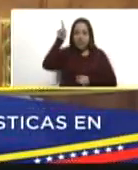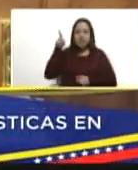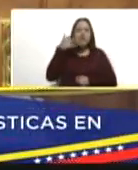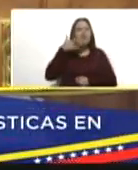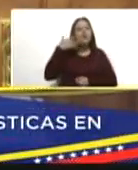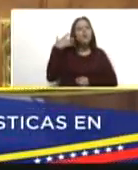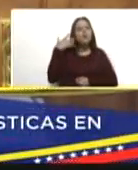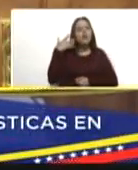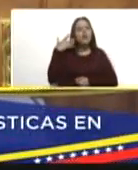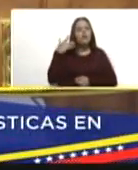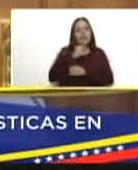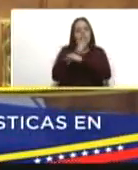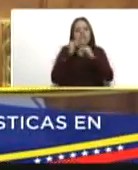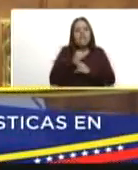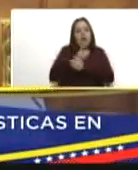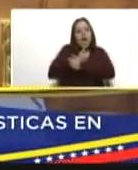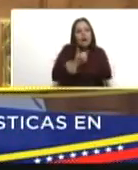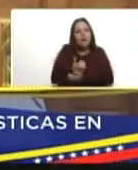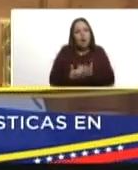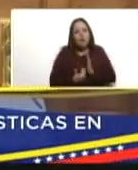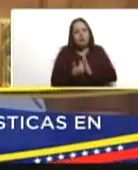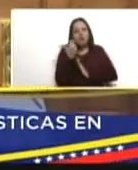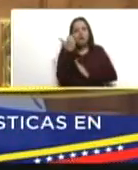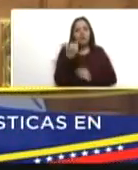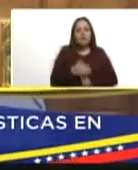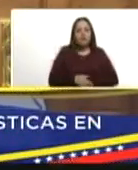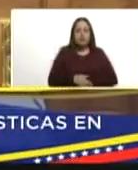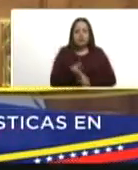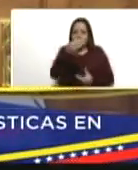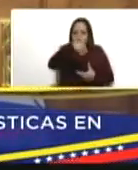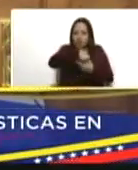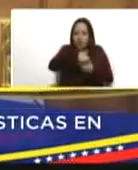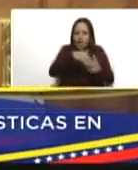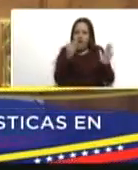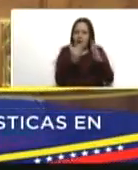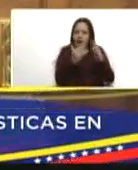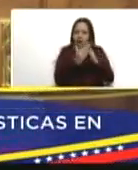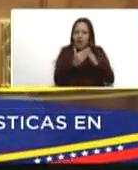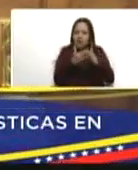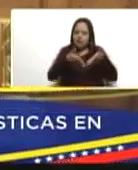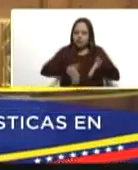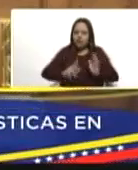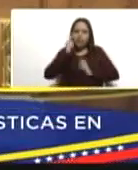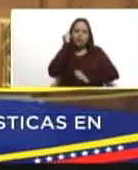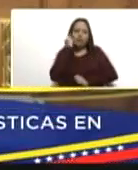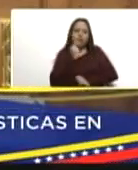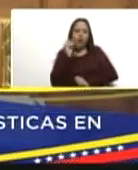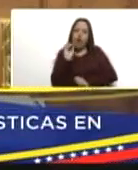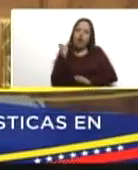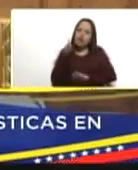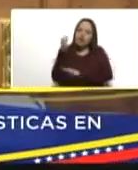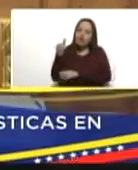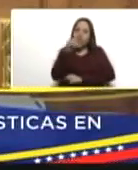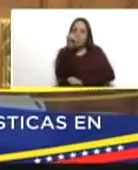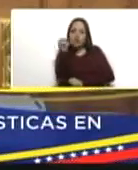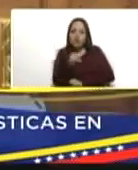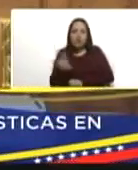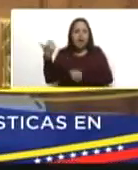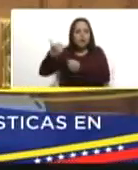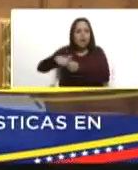felicidad Un amor creciente estar en la casa de sucre o ir al zulia a